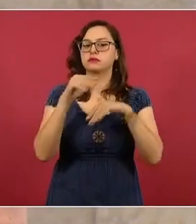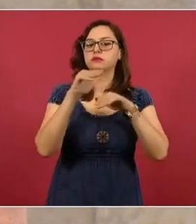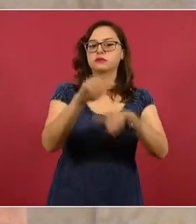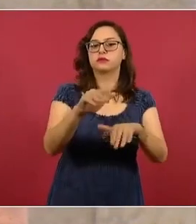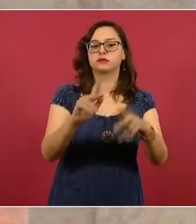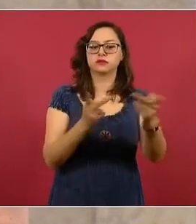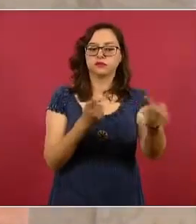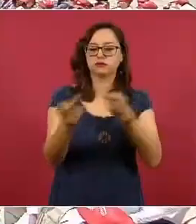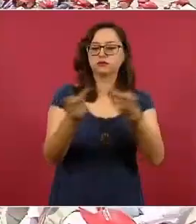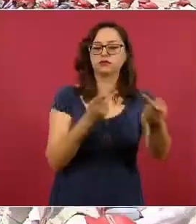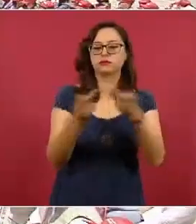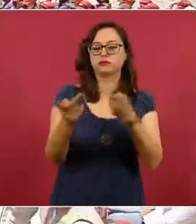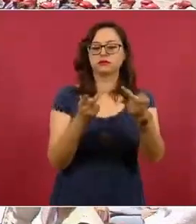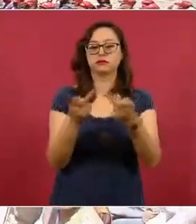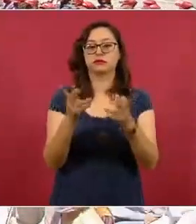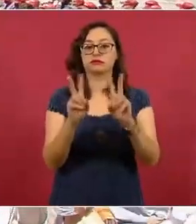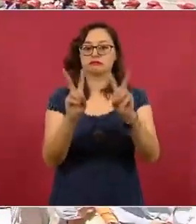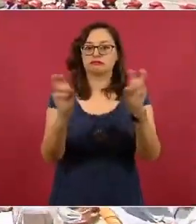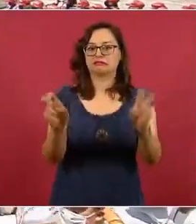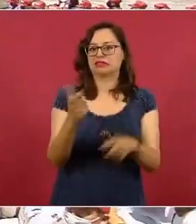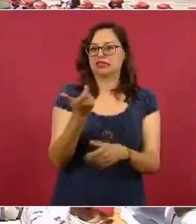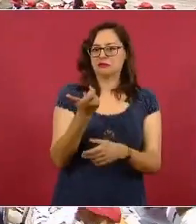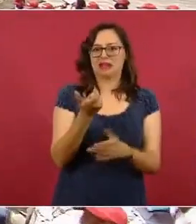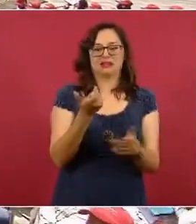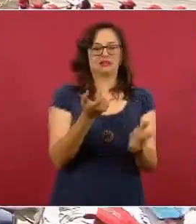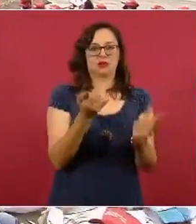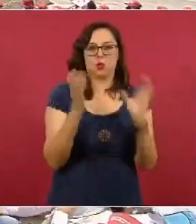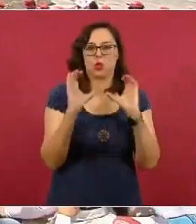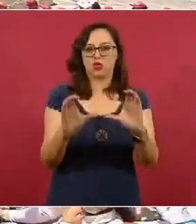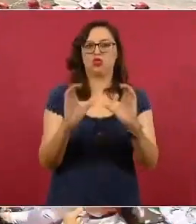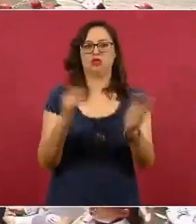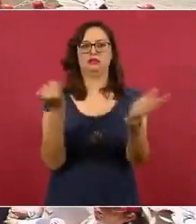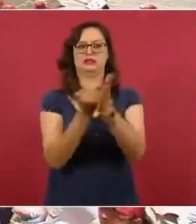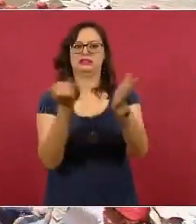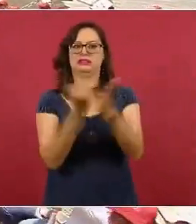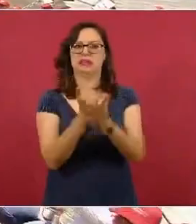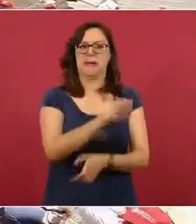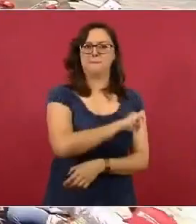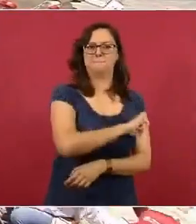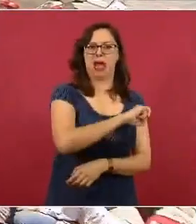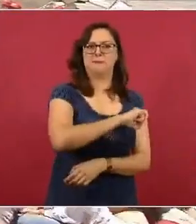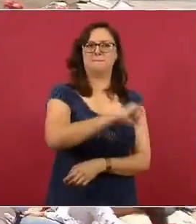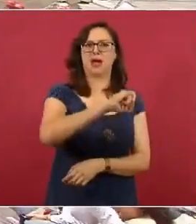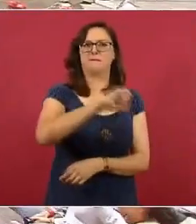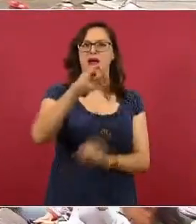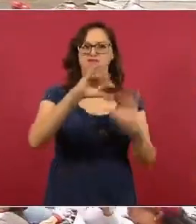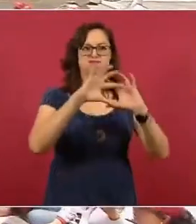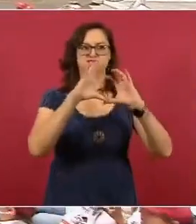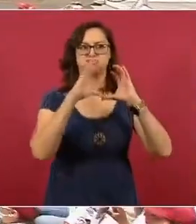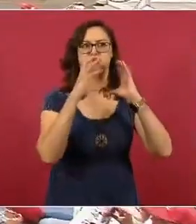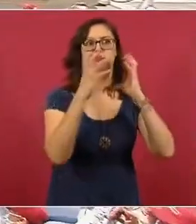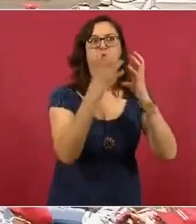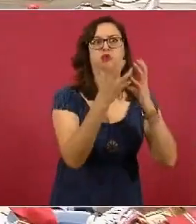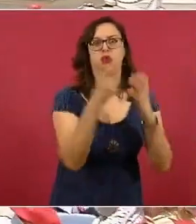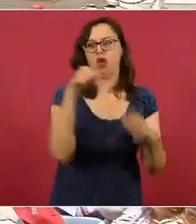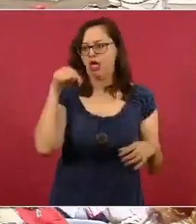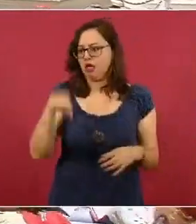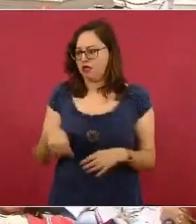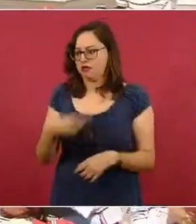este plan para combatir la inflación y fortalecer la soberanía alimentaria. Como se ha dicho por usted y su